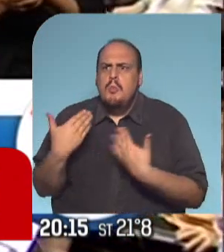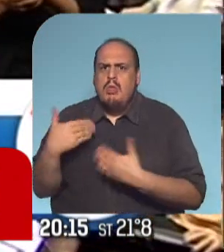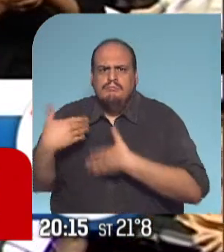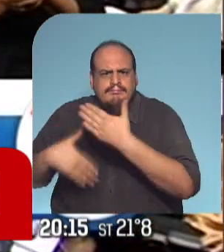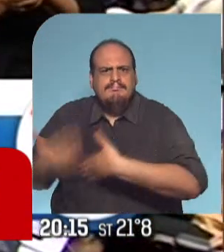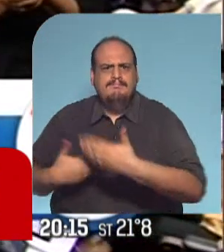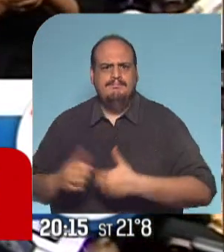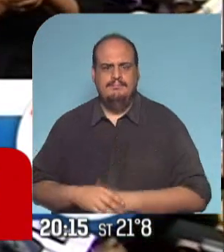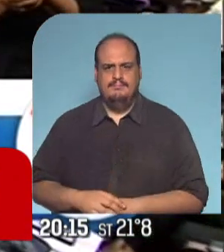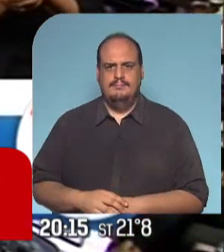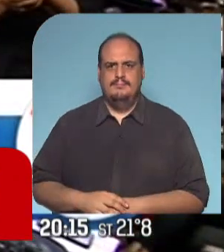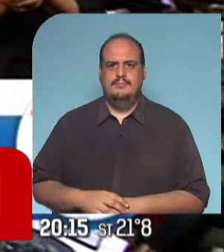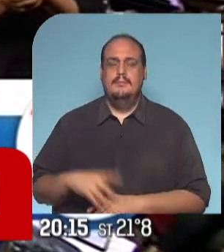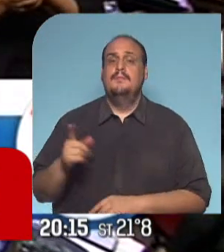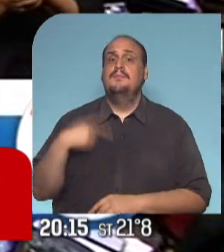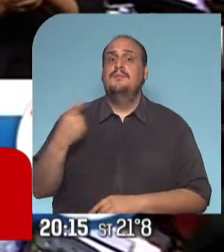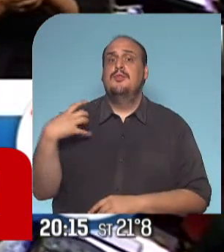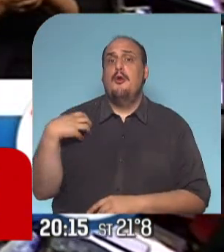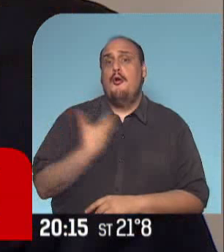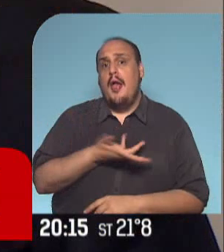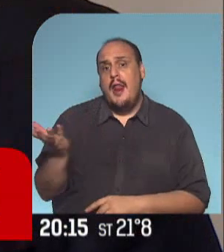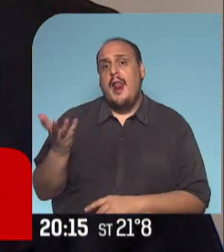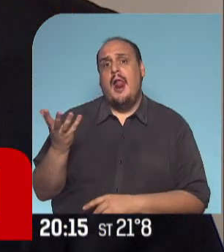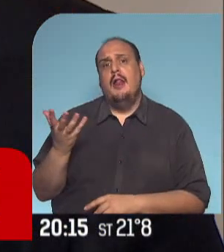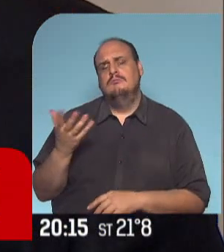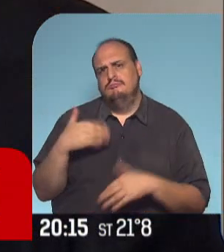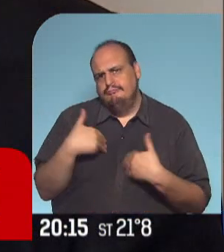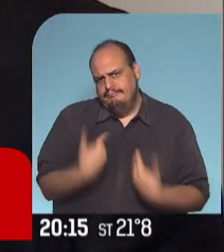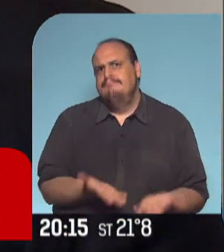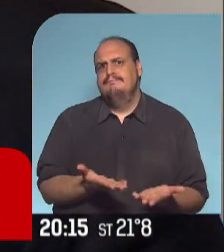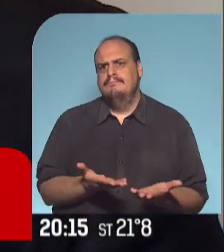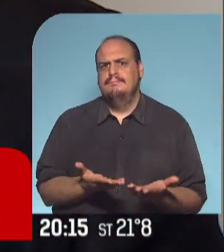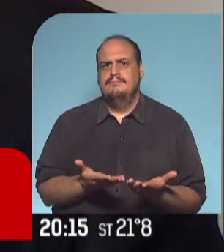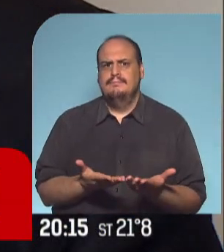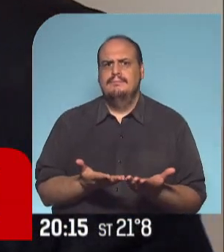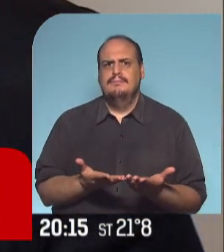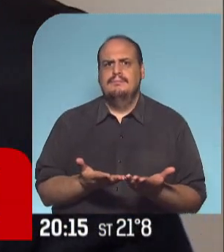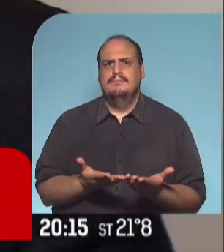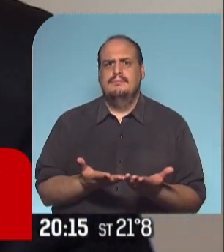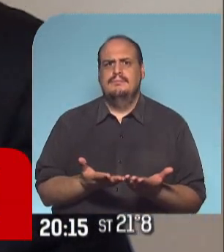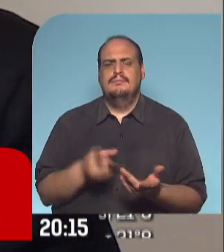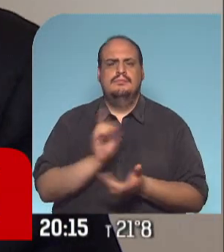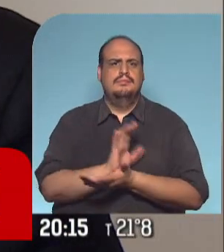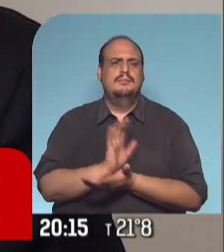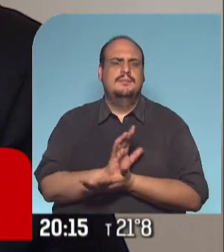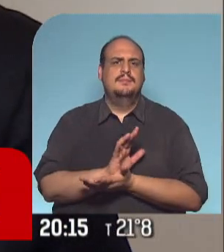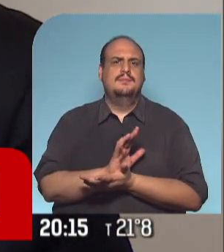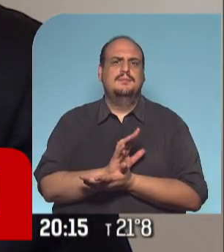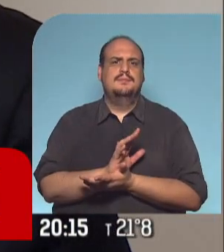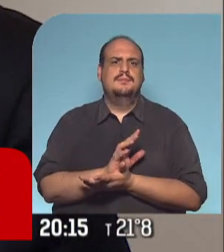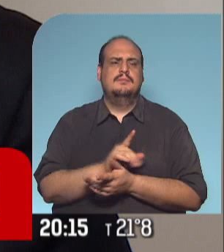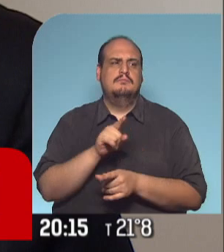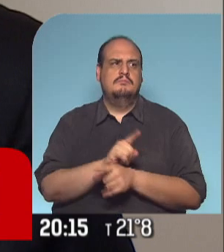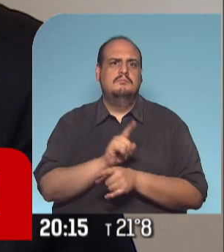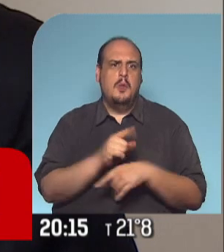avanzando. Nosotros acompañamos en general, obviamente porque significa un beneficio en un